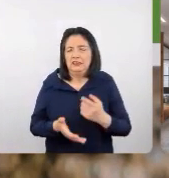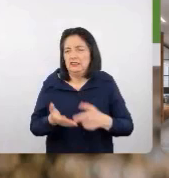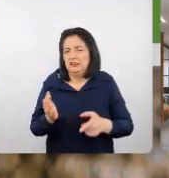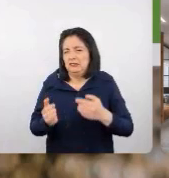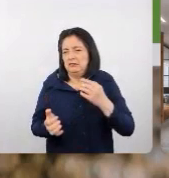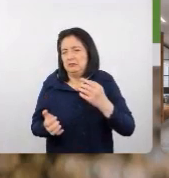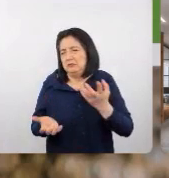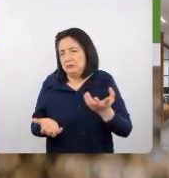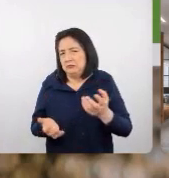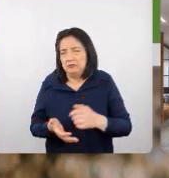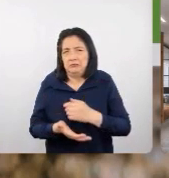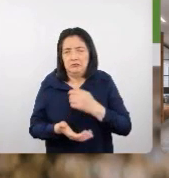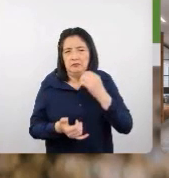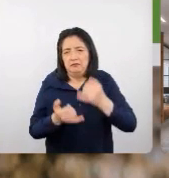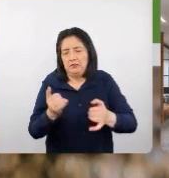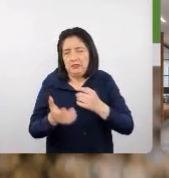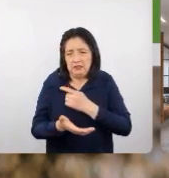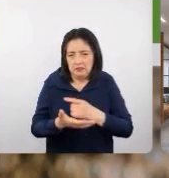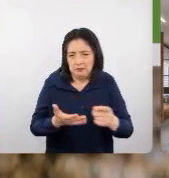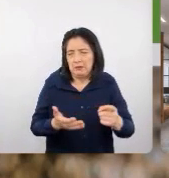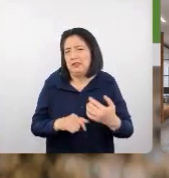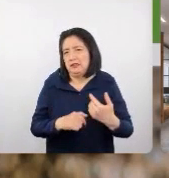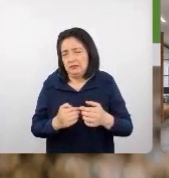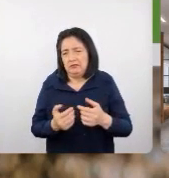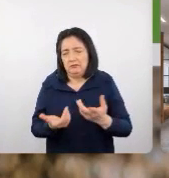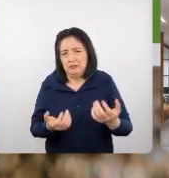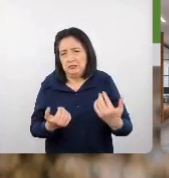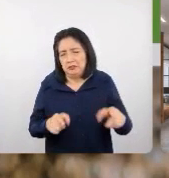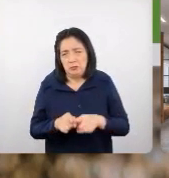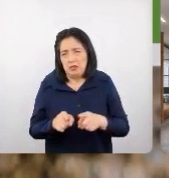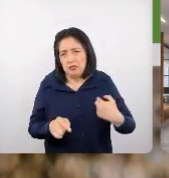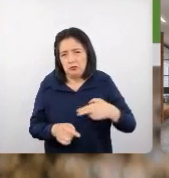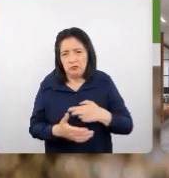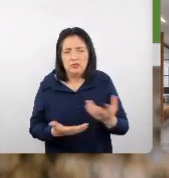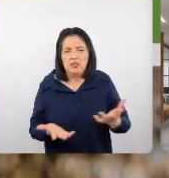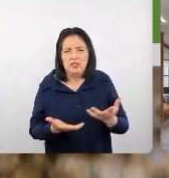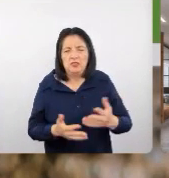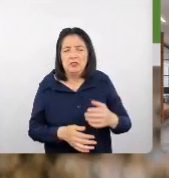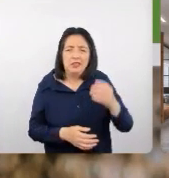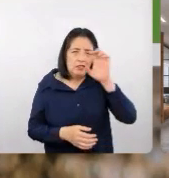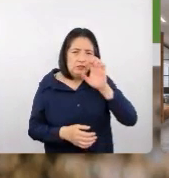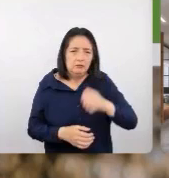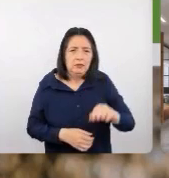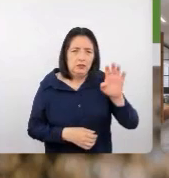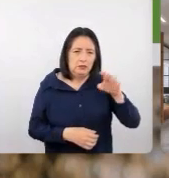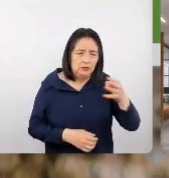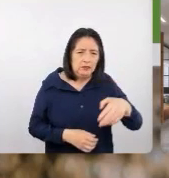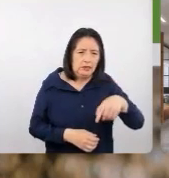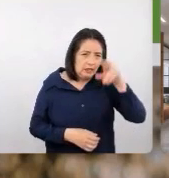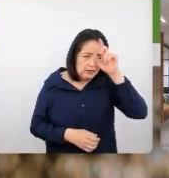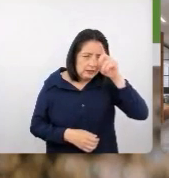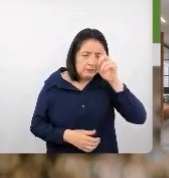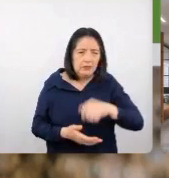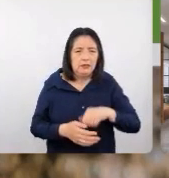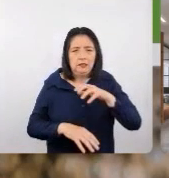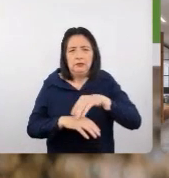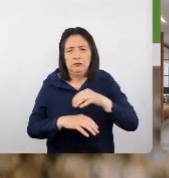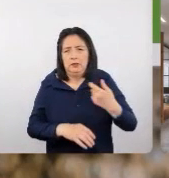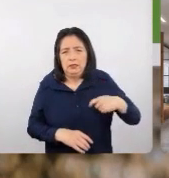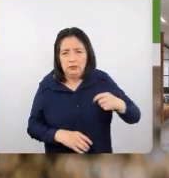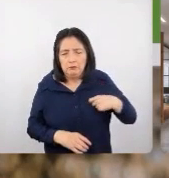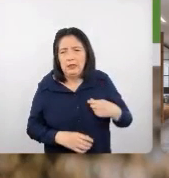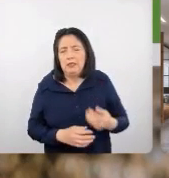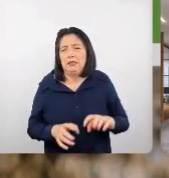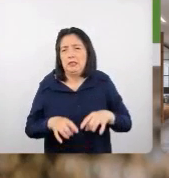semana largos, tal cual como lo hacemos nosotros. Los destinos preferidos en Europa son Inglaterra, Alemania, Suiza, España y